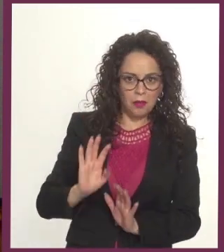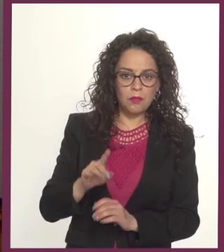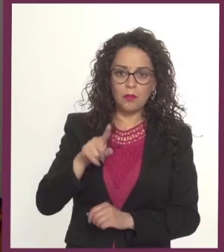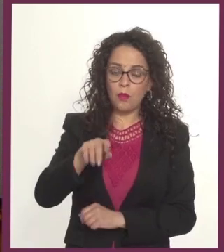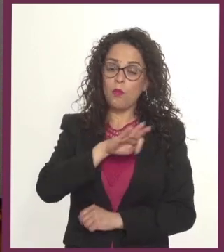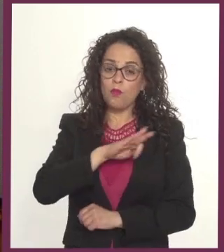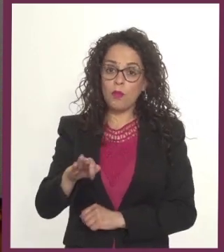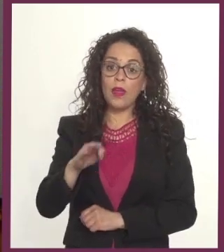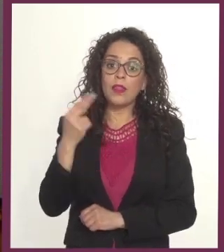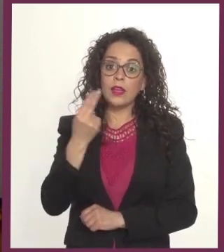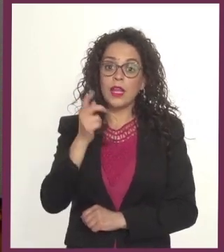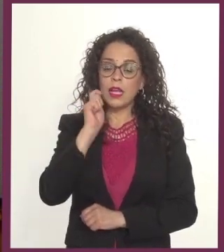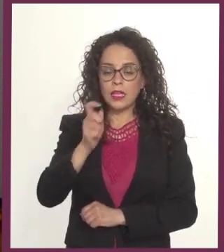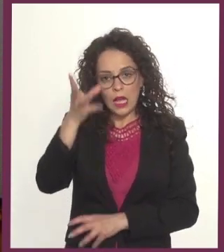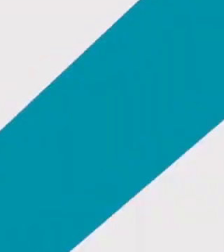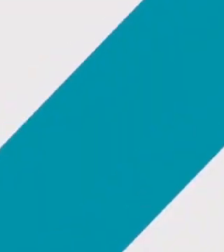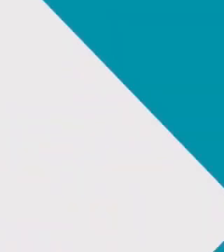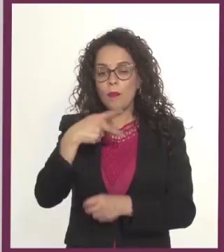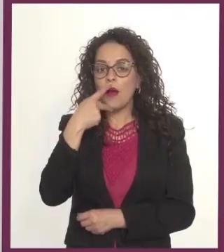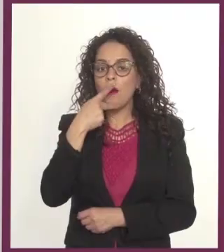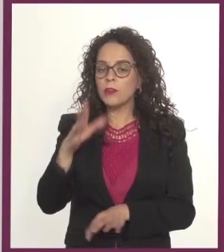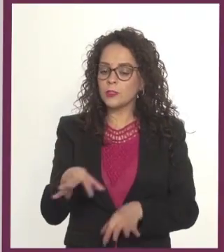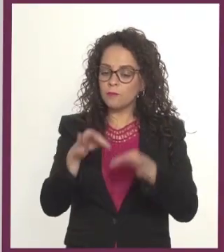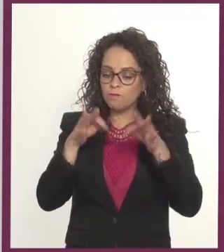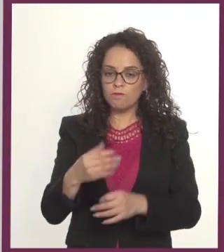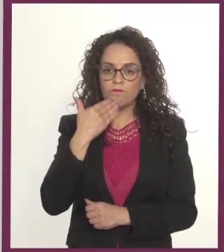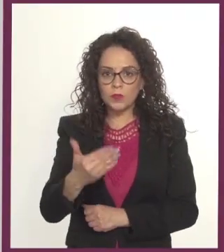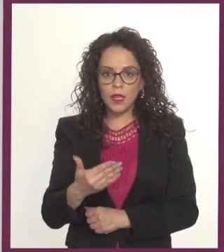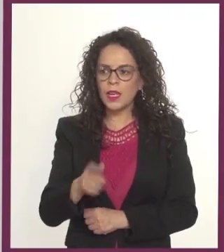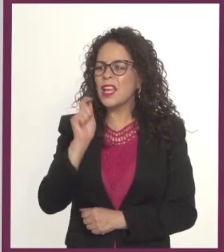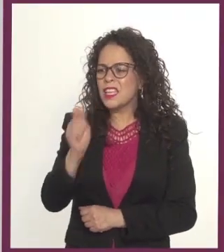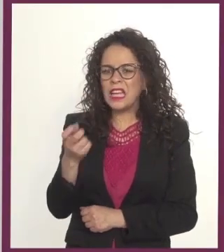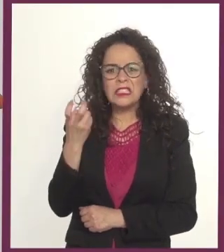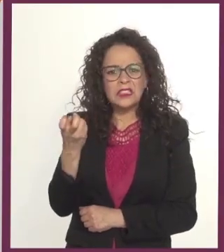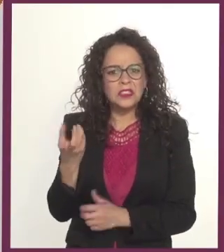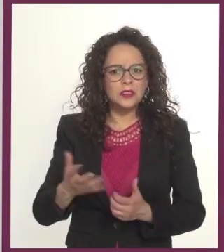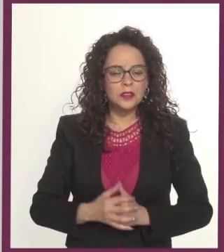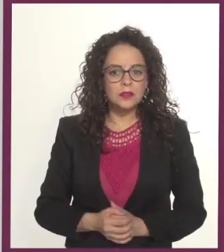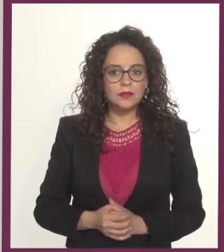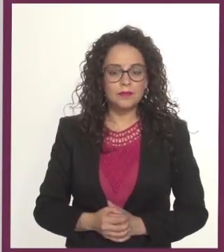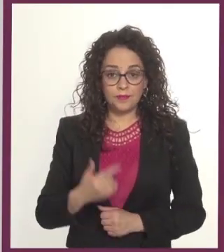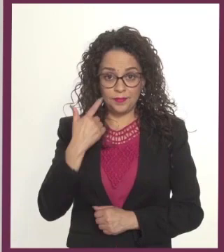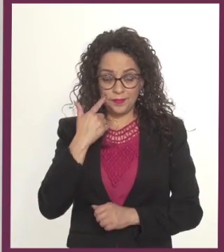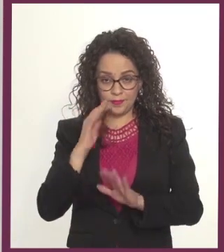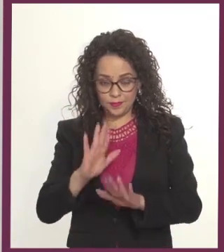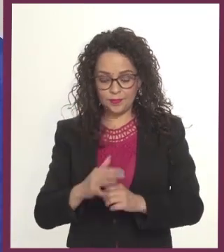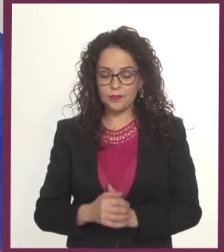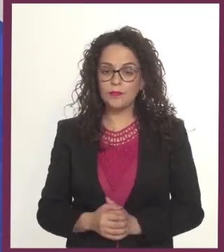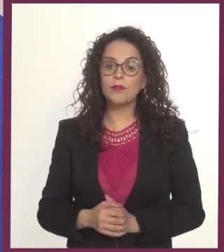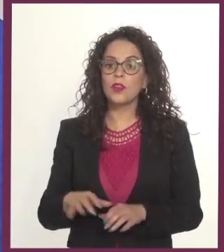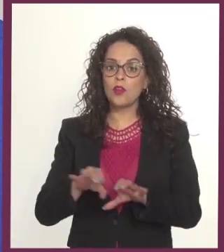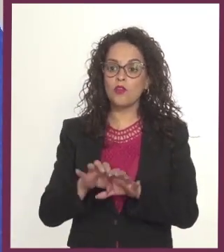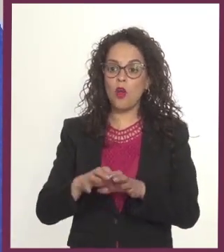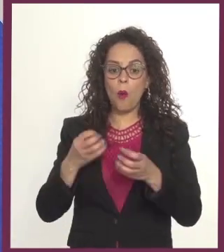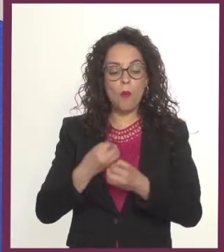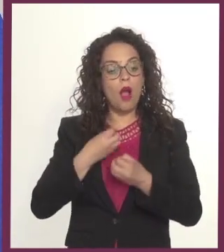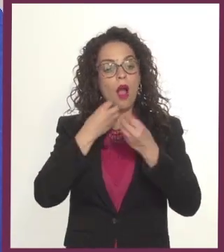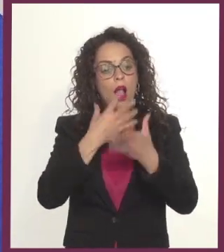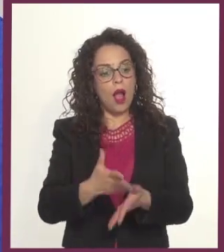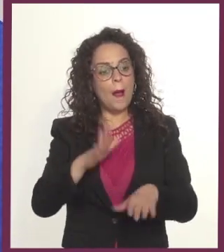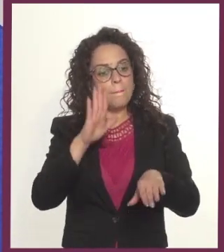igual necesitas aprender a hablar bien. ¿Y qué entendemos por hablar bien? Por un lado, significa expresarse de forma